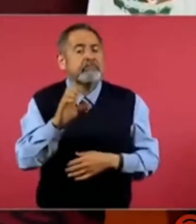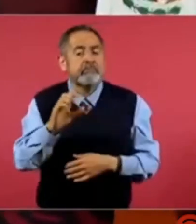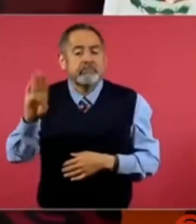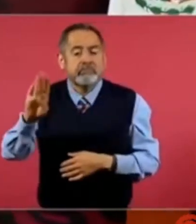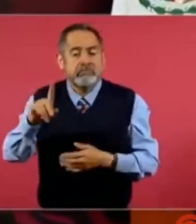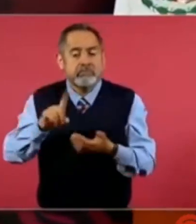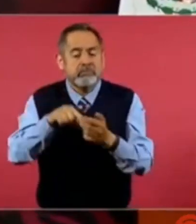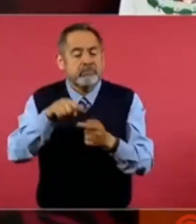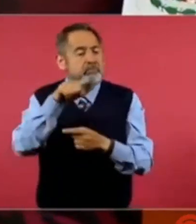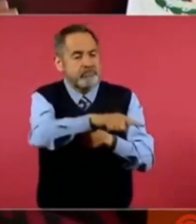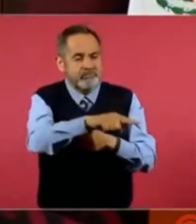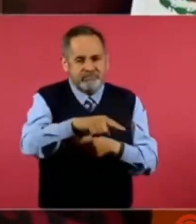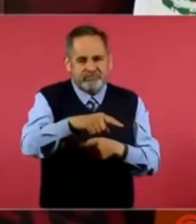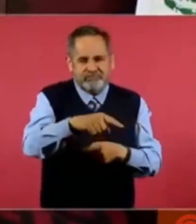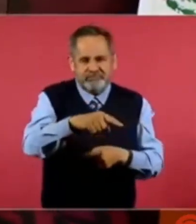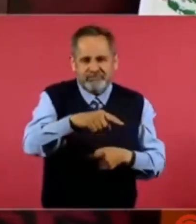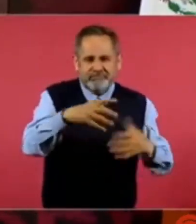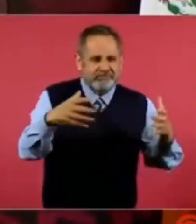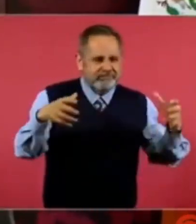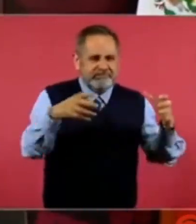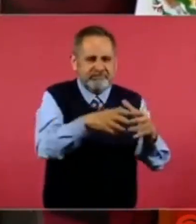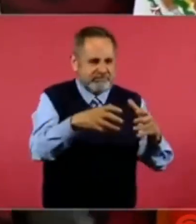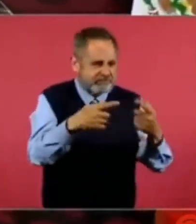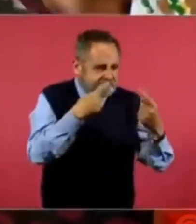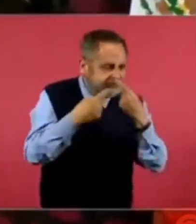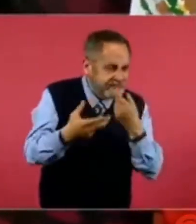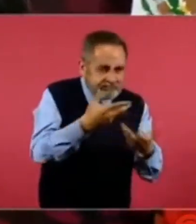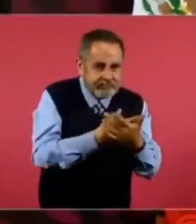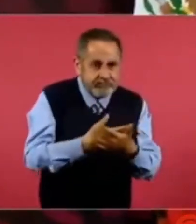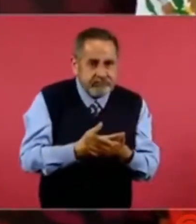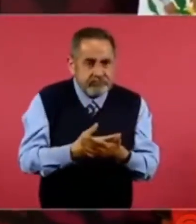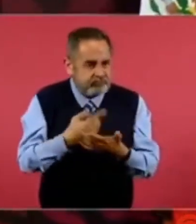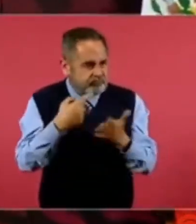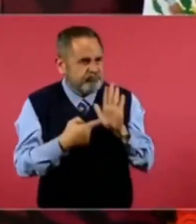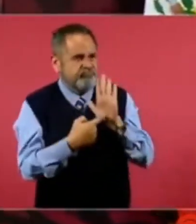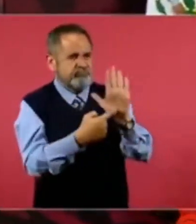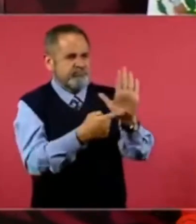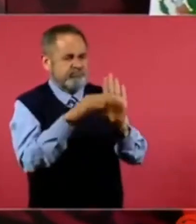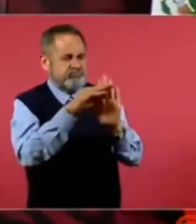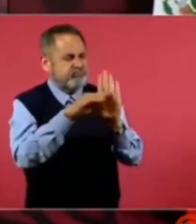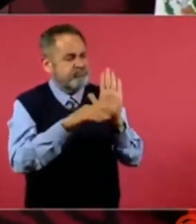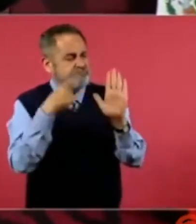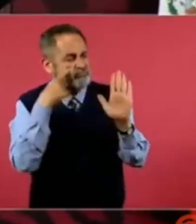de industriales y les mostraron